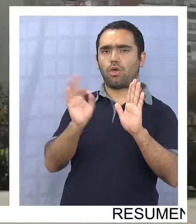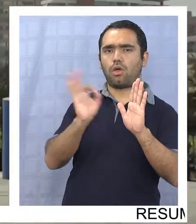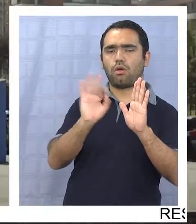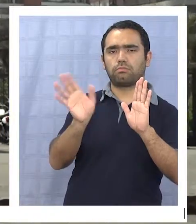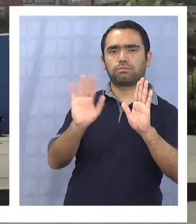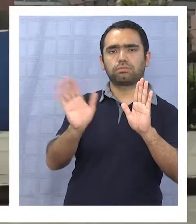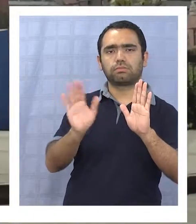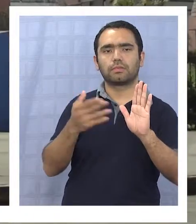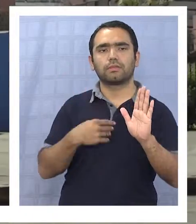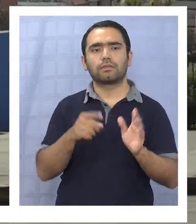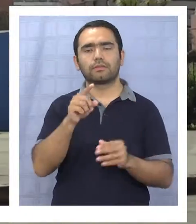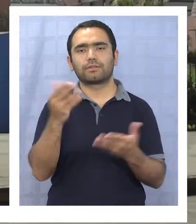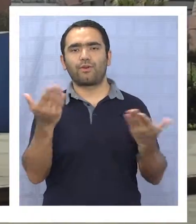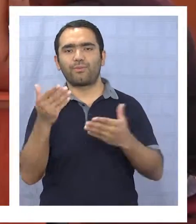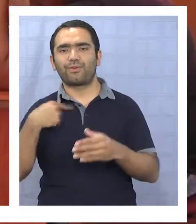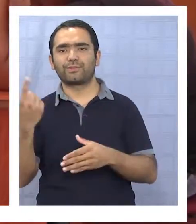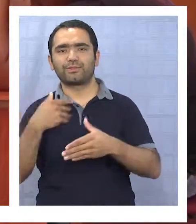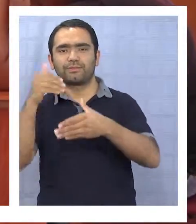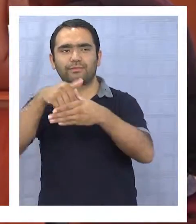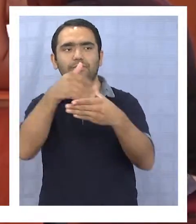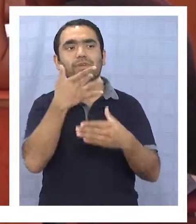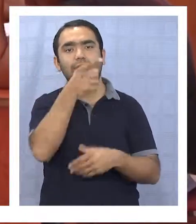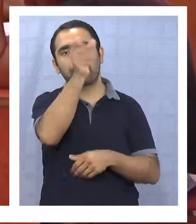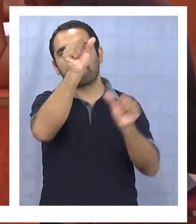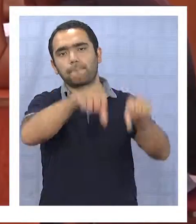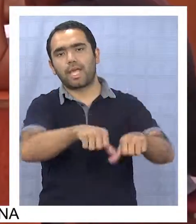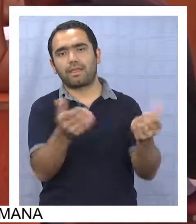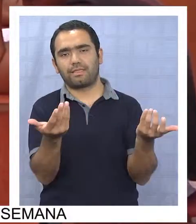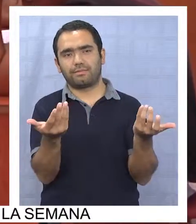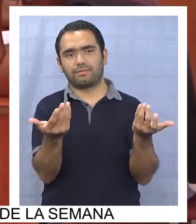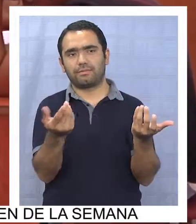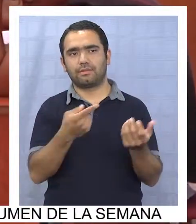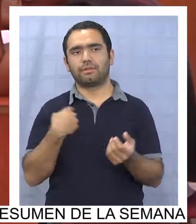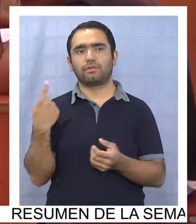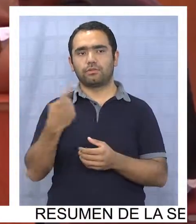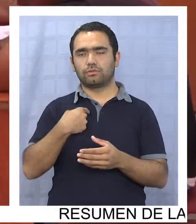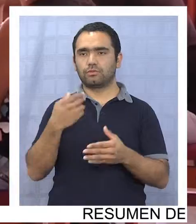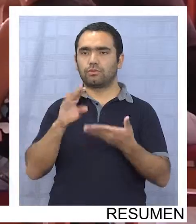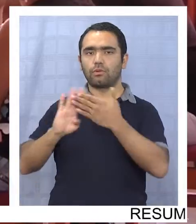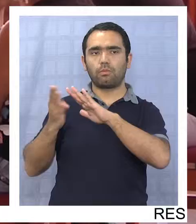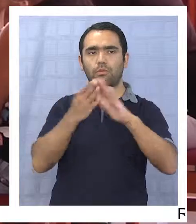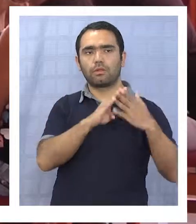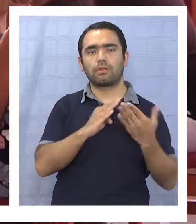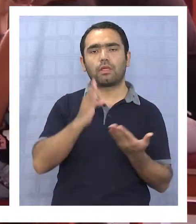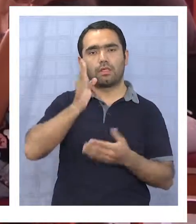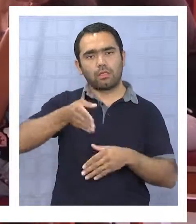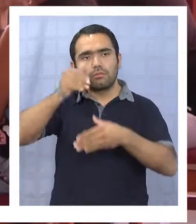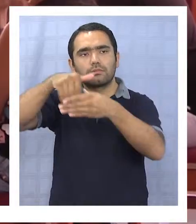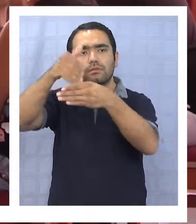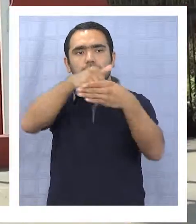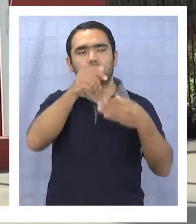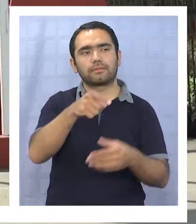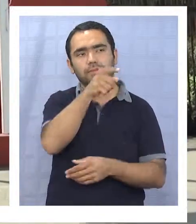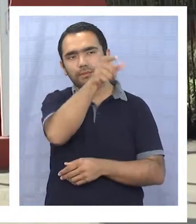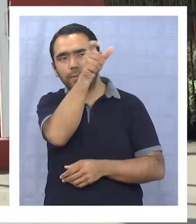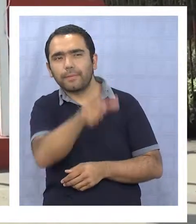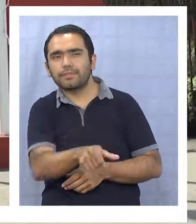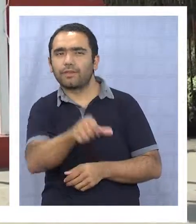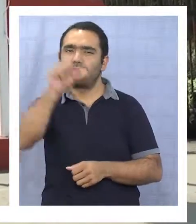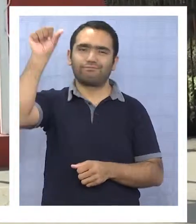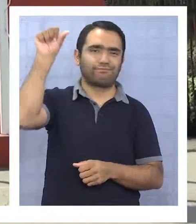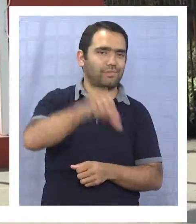votar en las lecciones que claramente va a perder ahí en caso de que la comunidad 7 decida el reto fue una vez restante más nefasto dentro de la nuestra turba